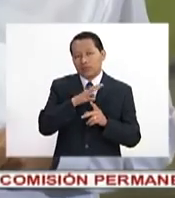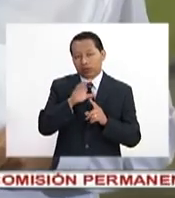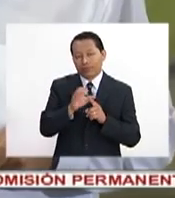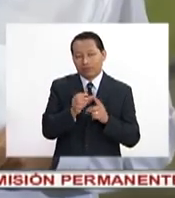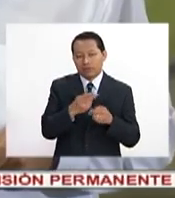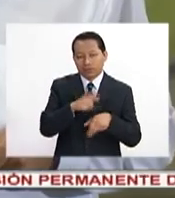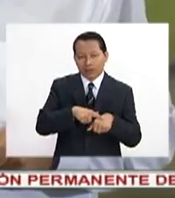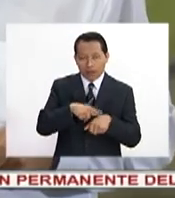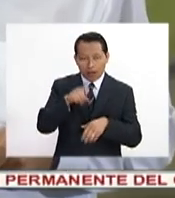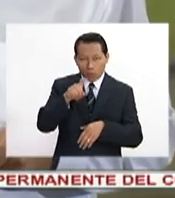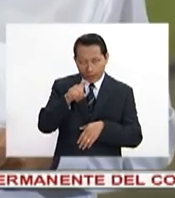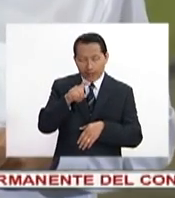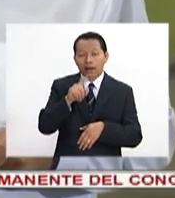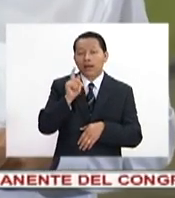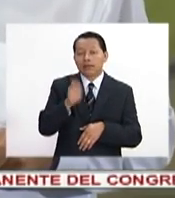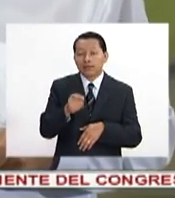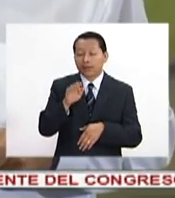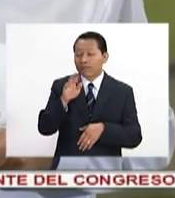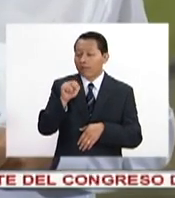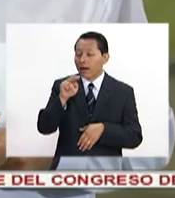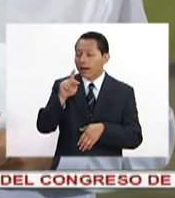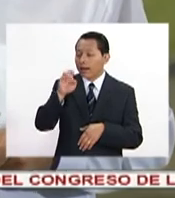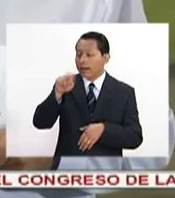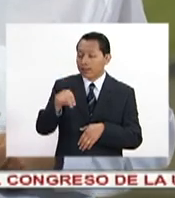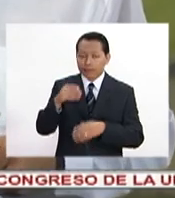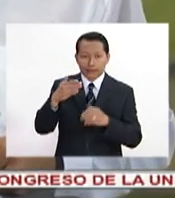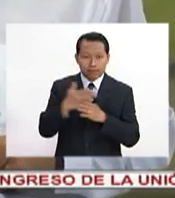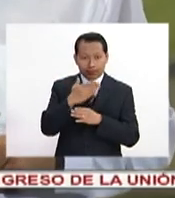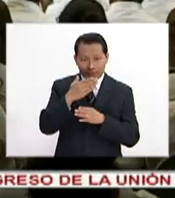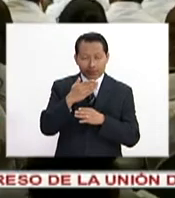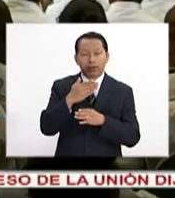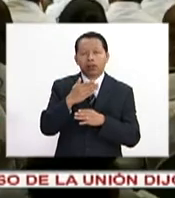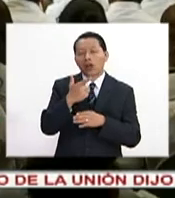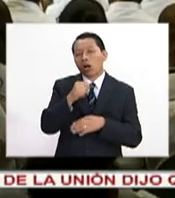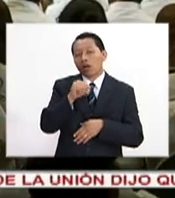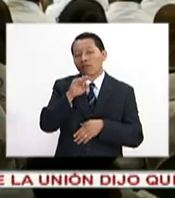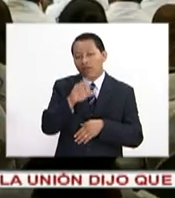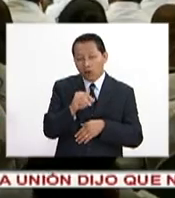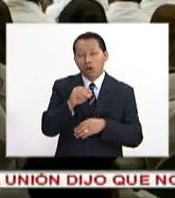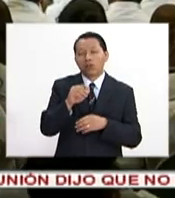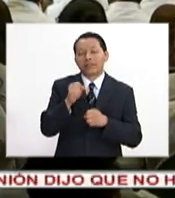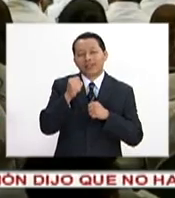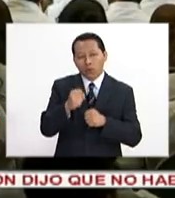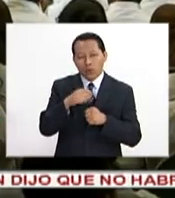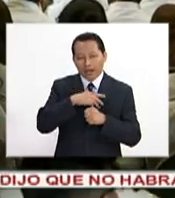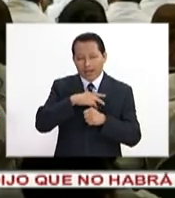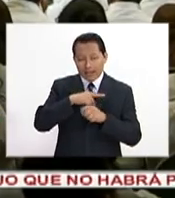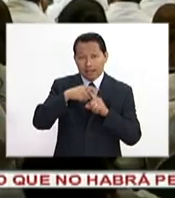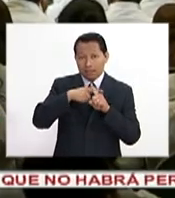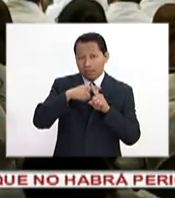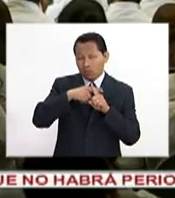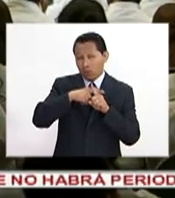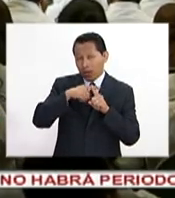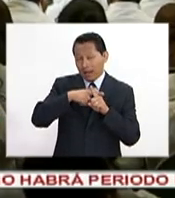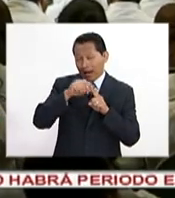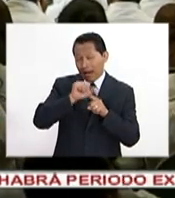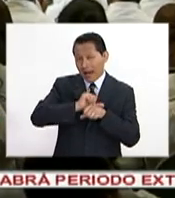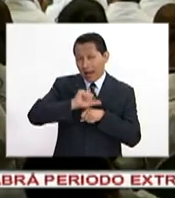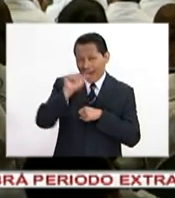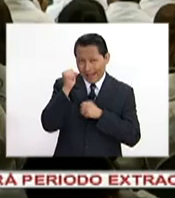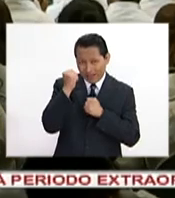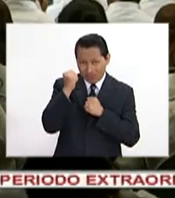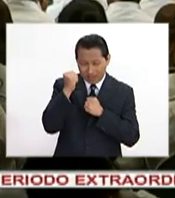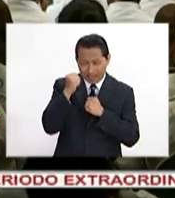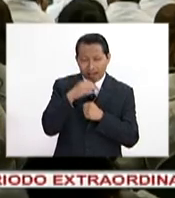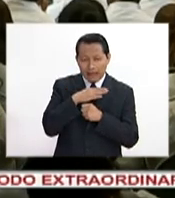Ramírez, informó que Franklin entró al Golfo de México, donde va a tomar fuerza por las altas temperaturas. Es importante que si usted nos está viendo